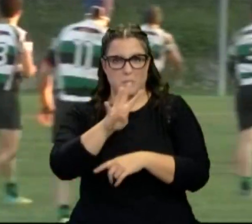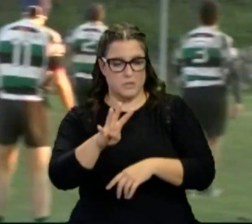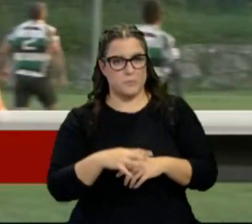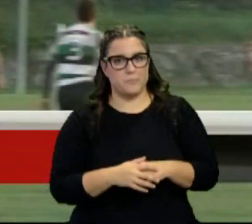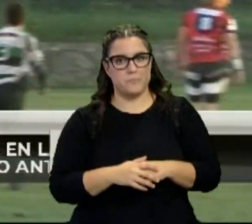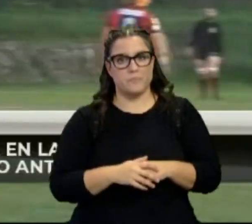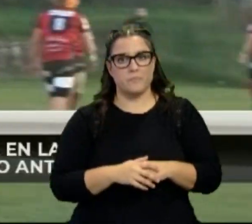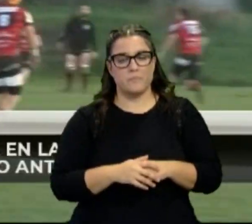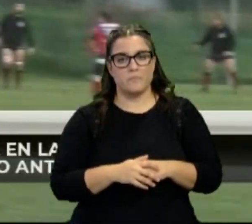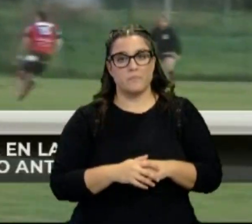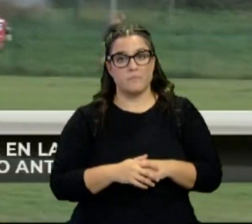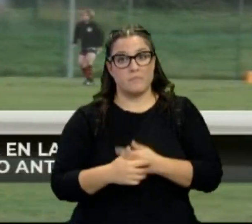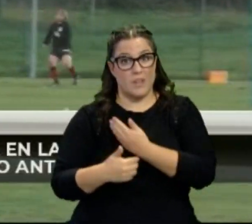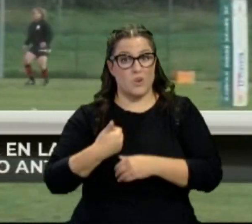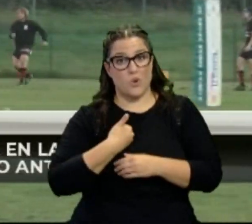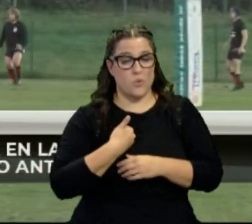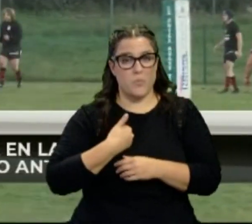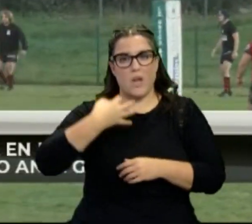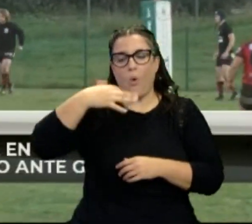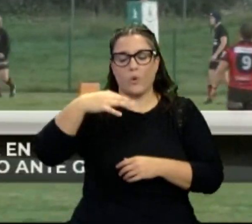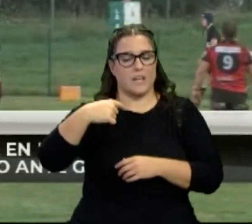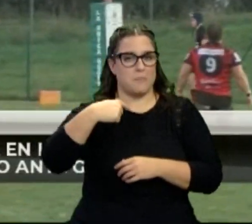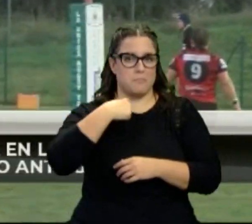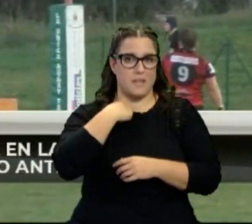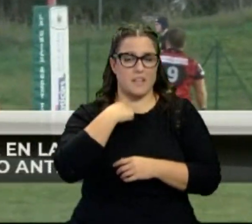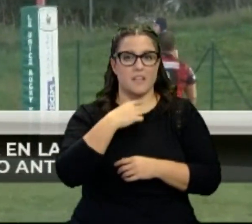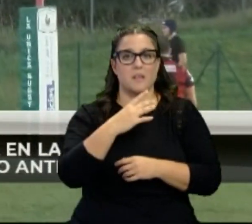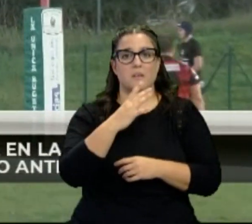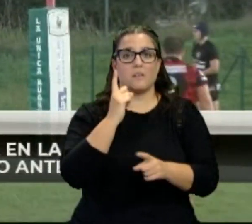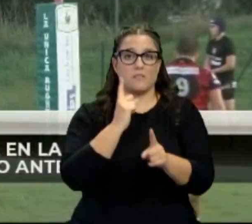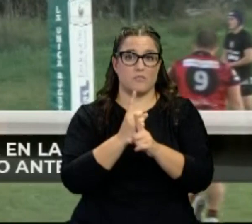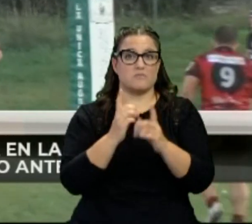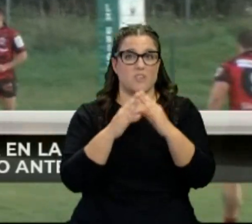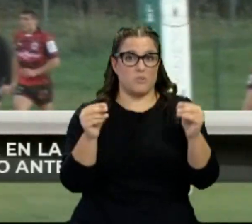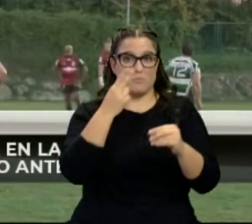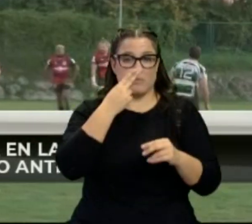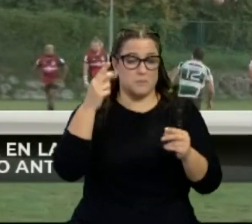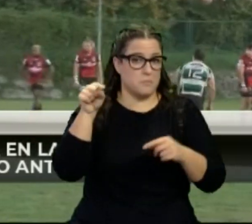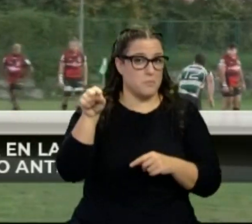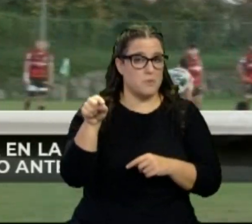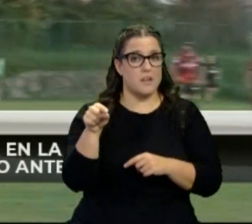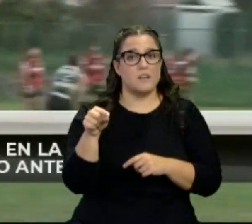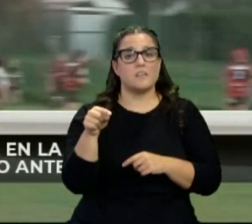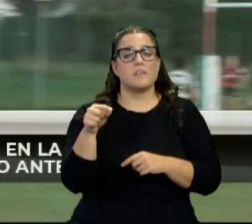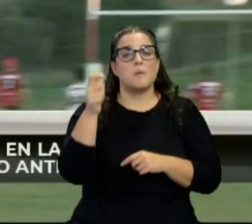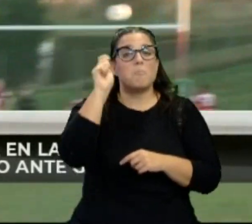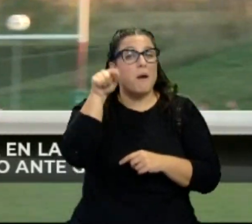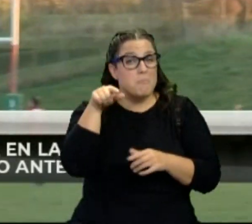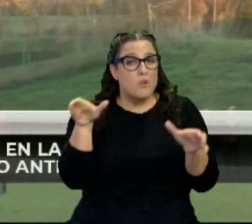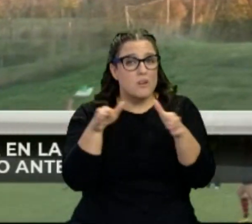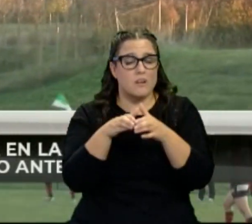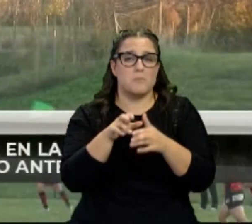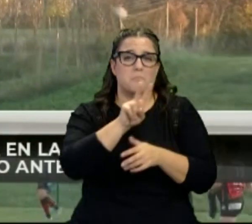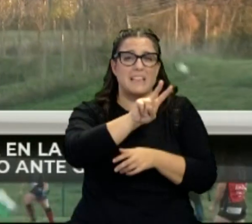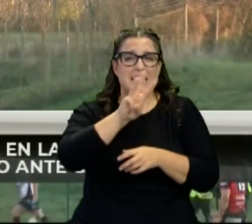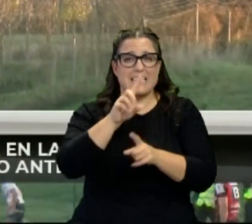de la División de Honor B de rugby, derrota de la Única en su enfrentamiento ante Gastedi en la UPNA. El conjunto pamplonés perdió por un apretado 23-26 y